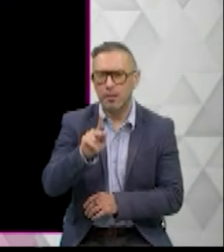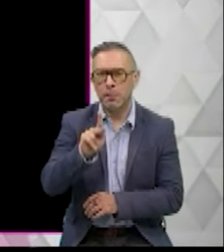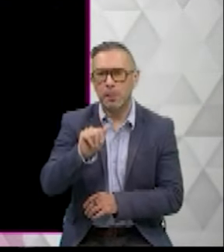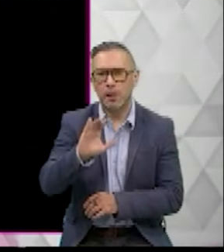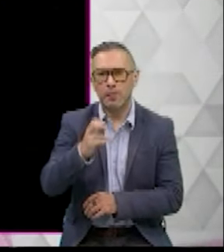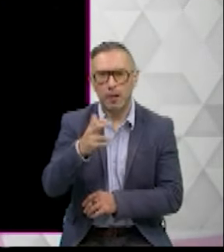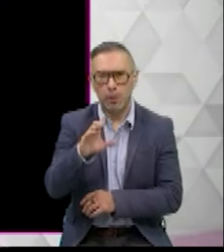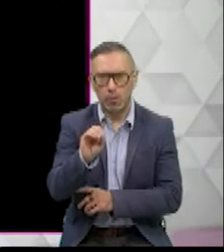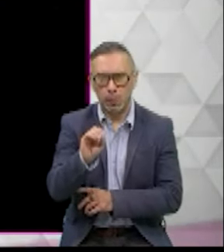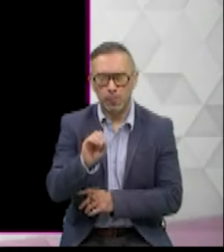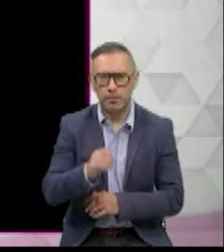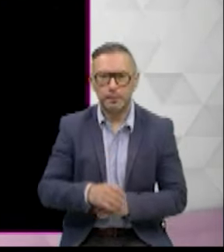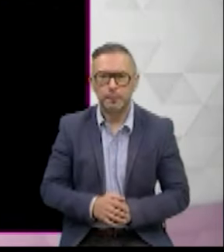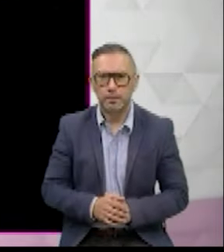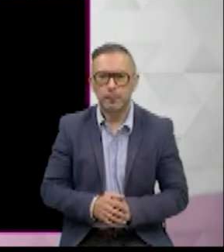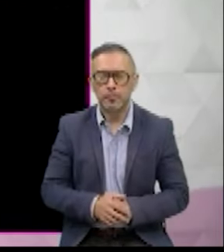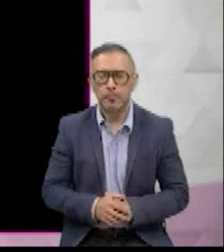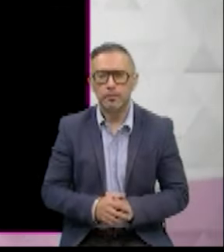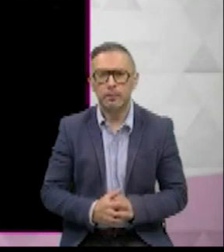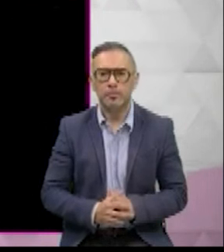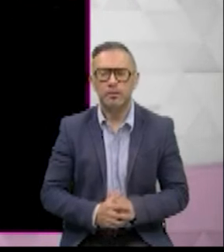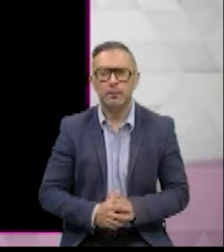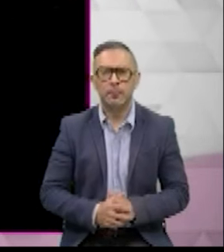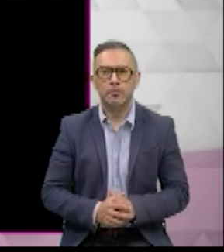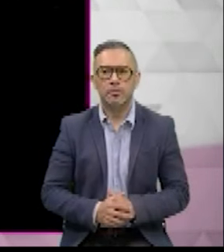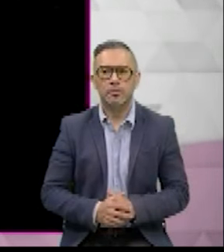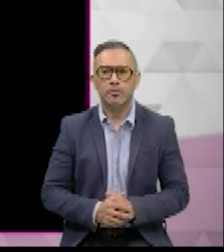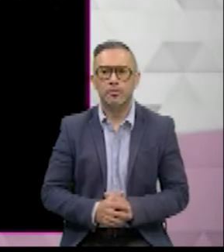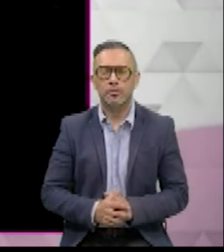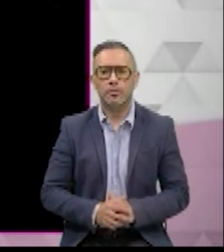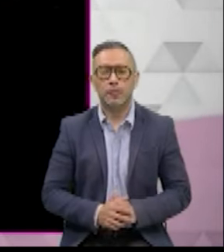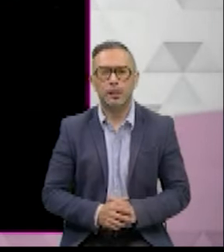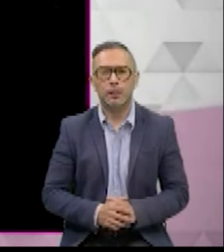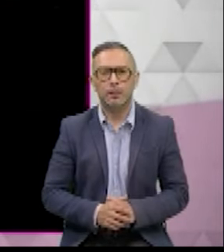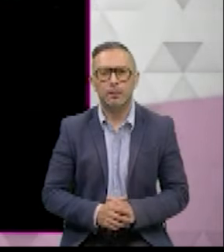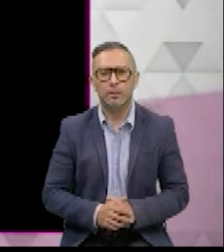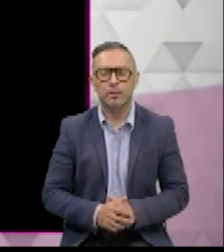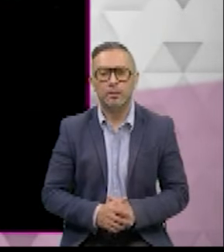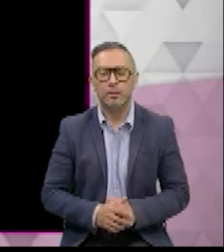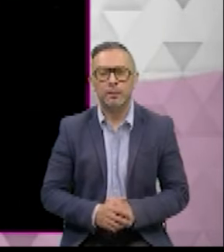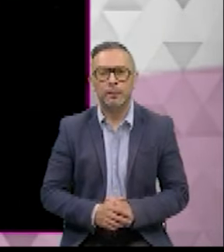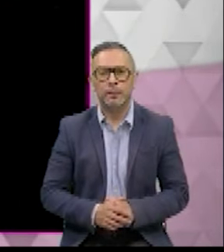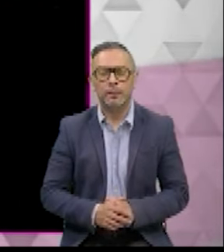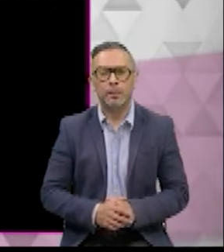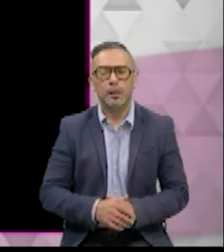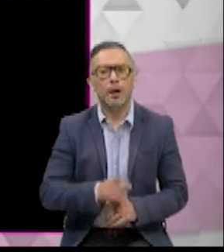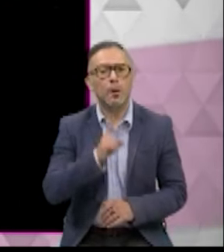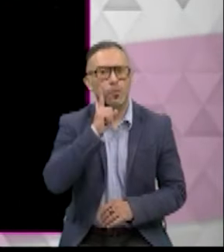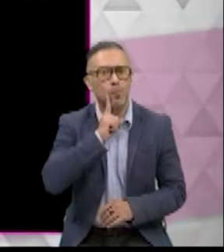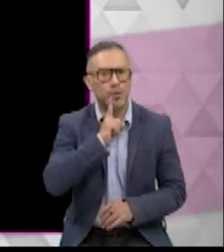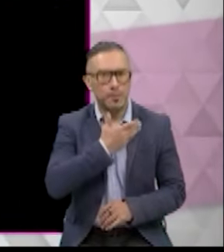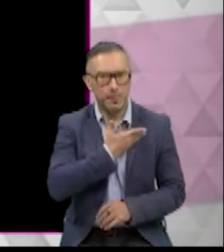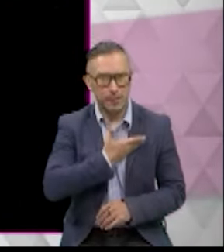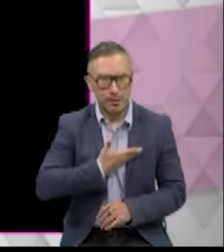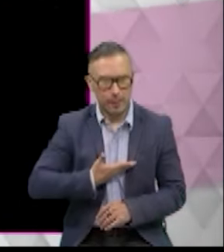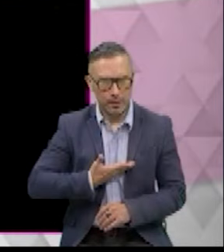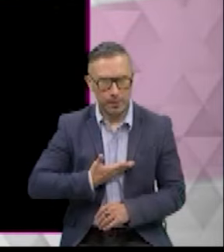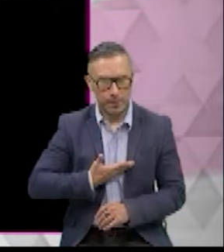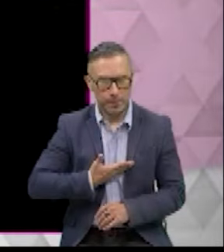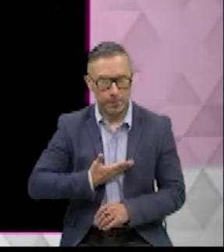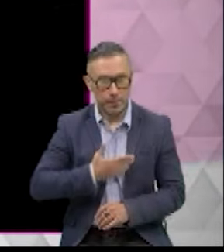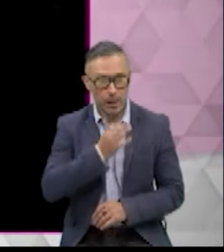las estatales, para otorgar protección a candidaturas que así lo soliciten. Perdón que lo señale por último, consejero Martín Faz Mora,